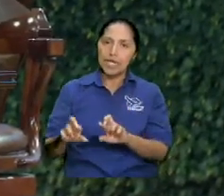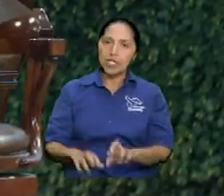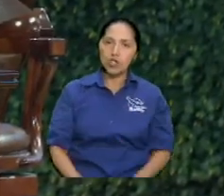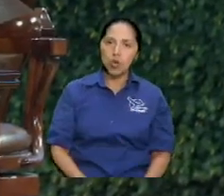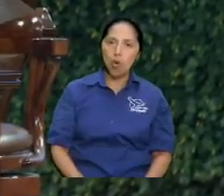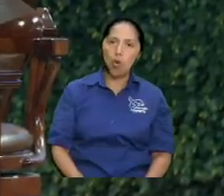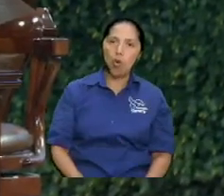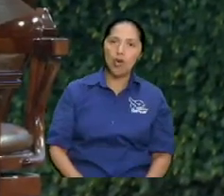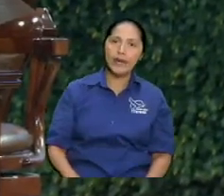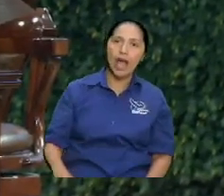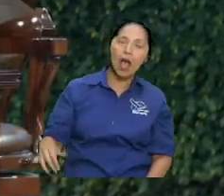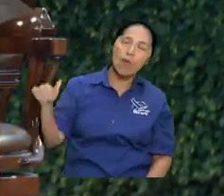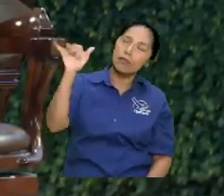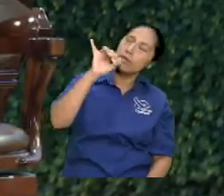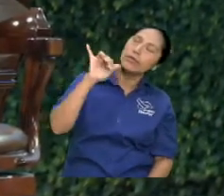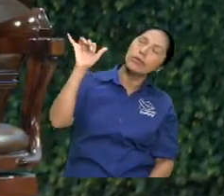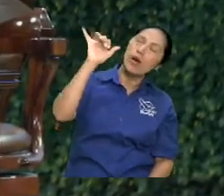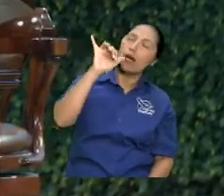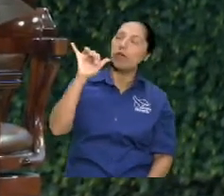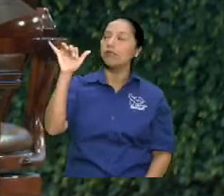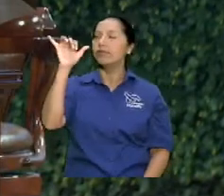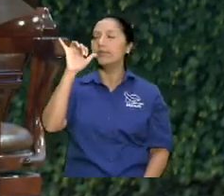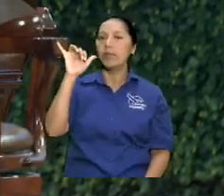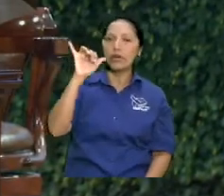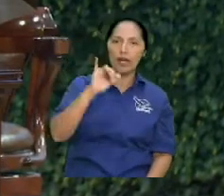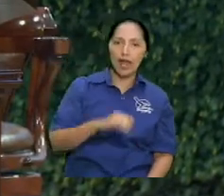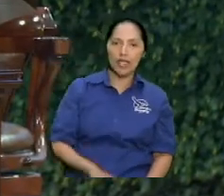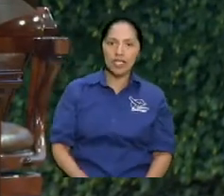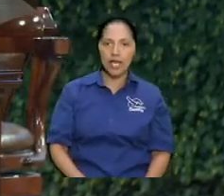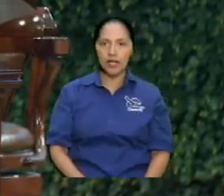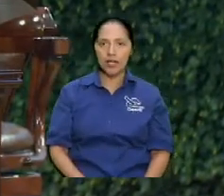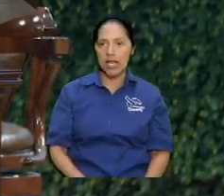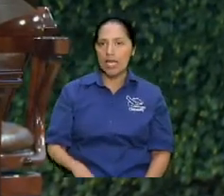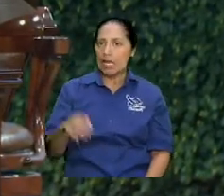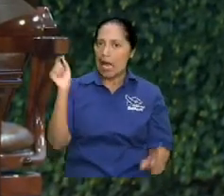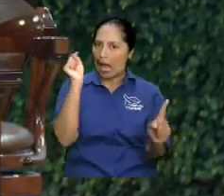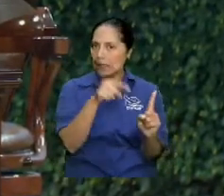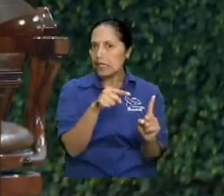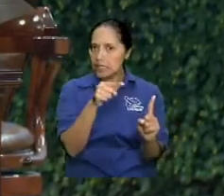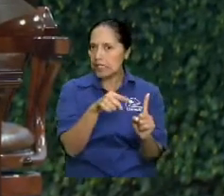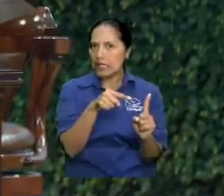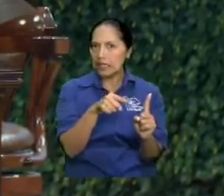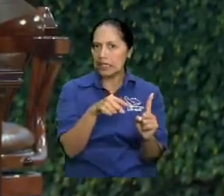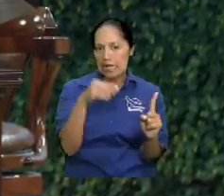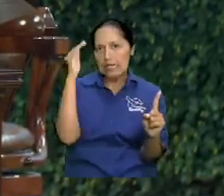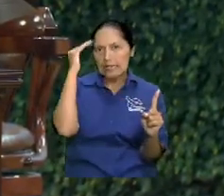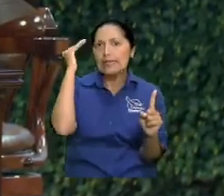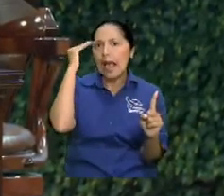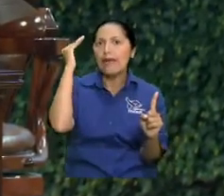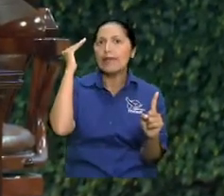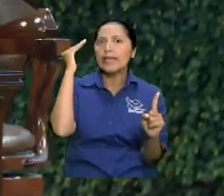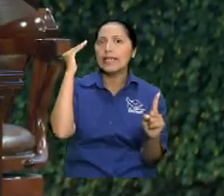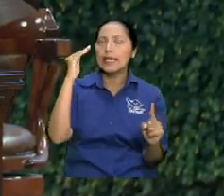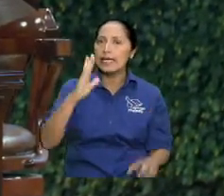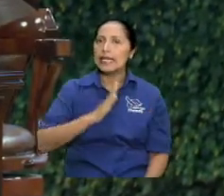clases de que se va a morir, que le va a hacer daño, que le va a dar cirrosis hepática. Él ya sabe todo eso.